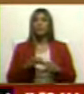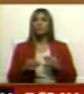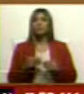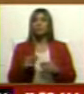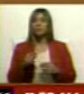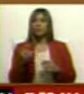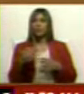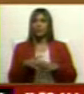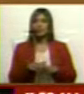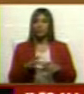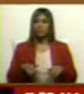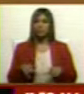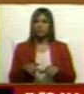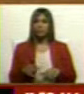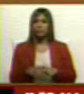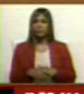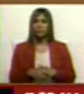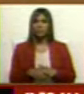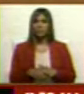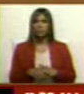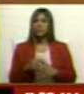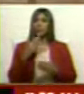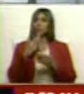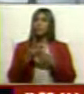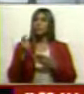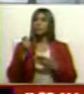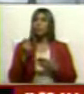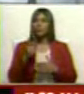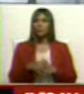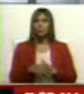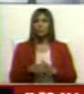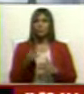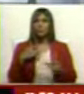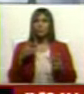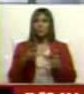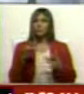la integridad territorial. Agradecido, diputado Juan Carlos Alemán, por este contacto informativo importante.